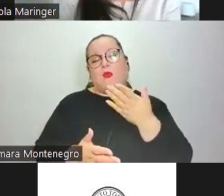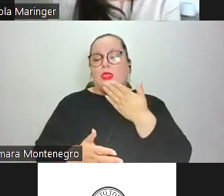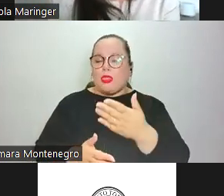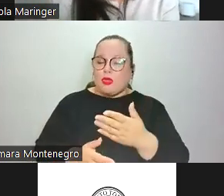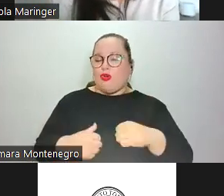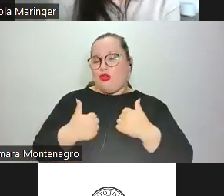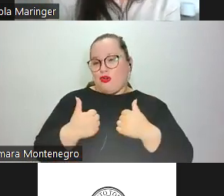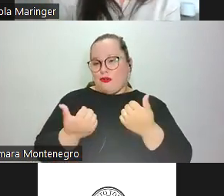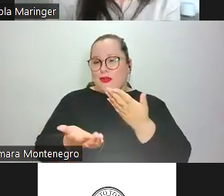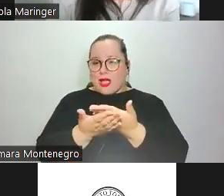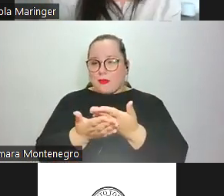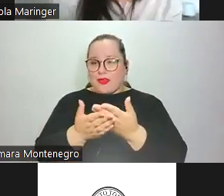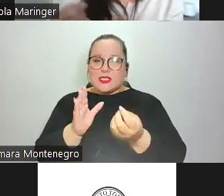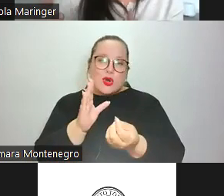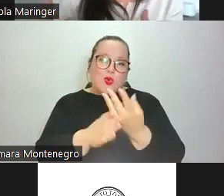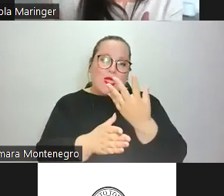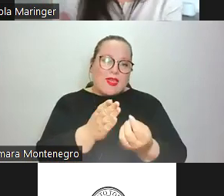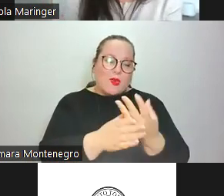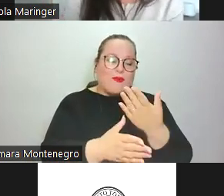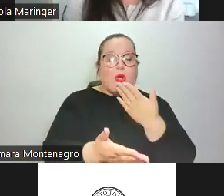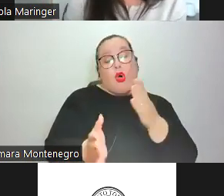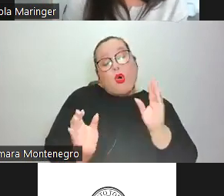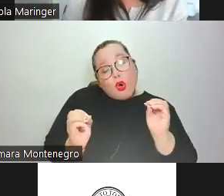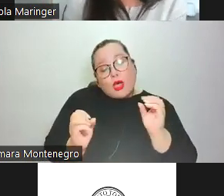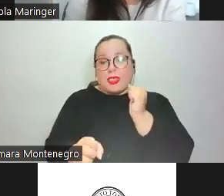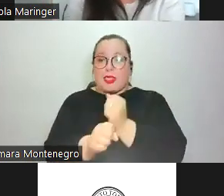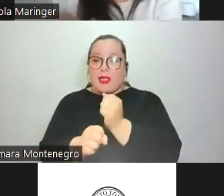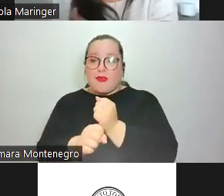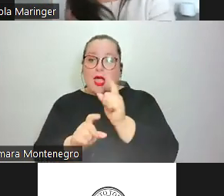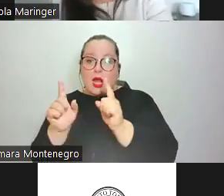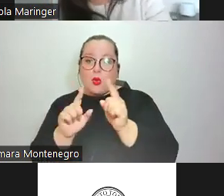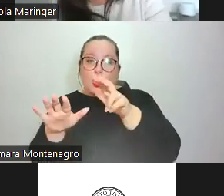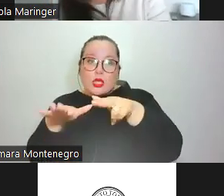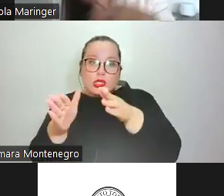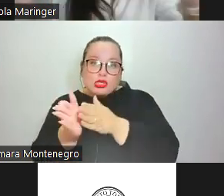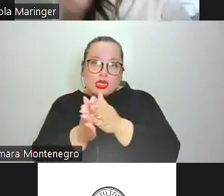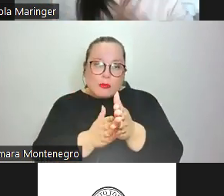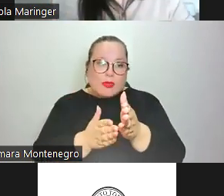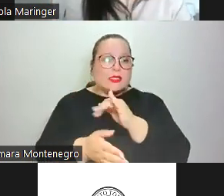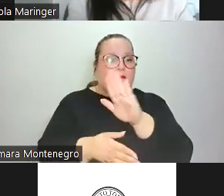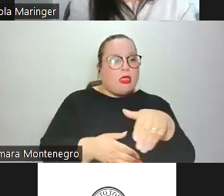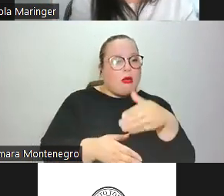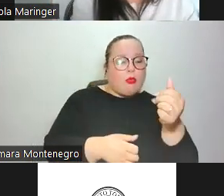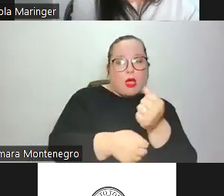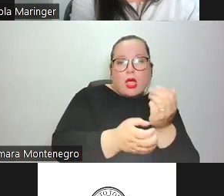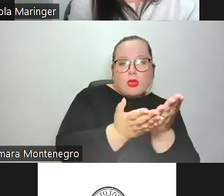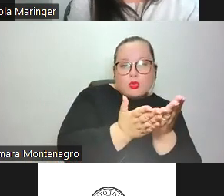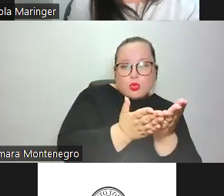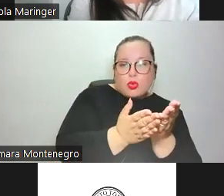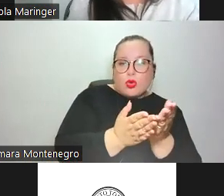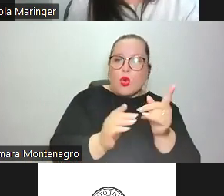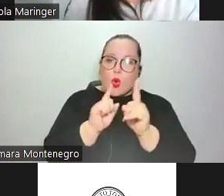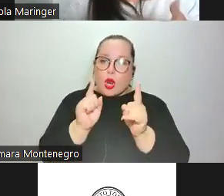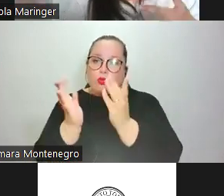adolescencia, ya sea hace cuando empieza a trabajar. Hay gente que empieza a trabajar a los 18, estudia después. Hay gente que empieza